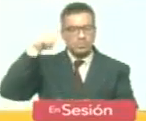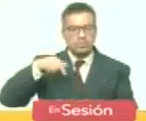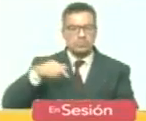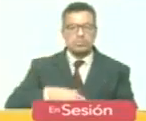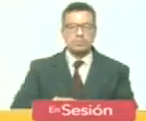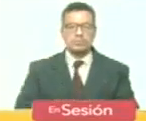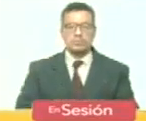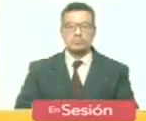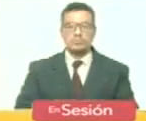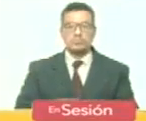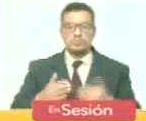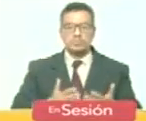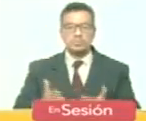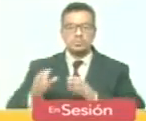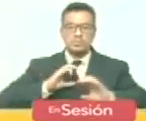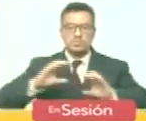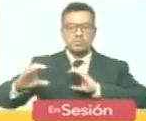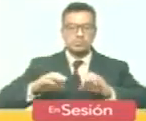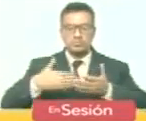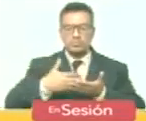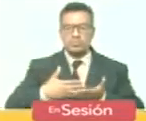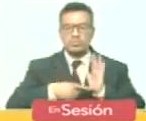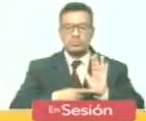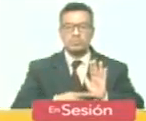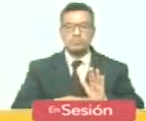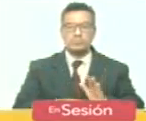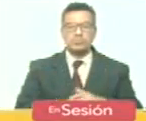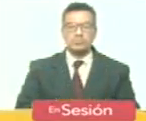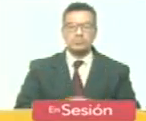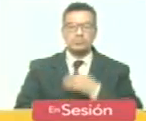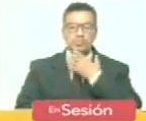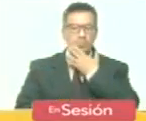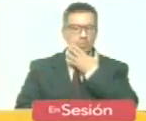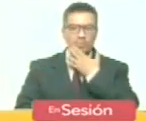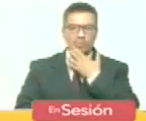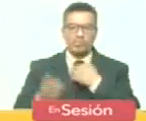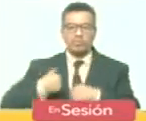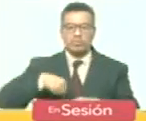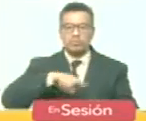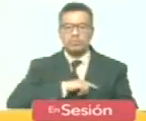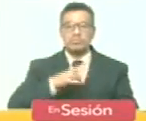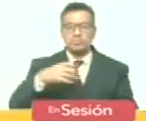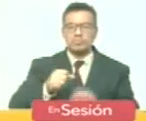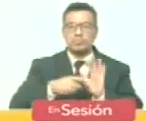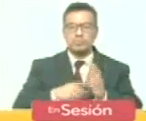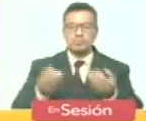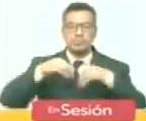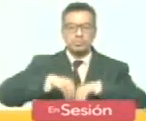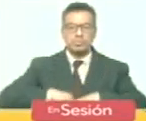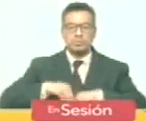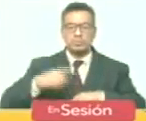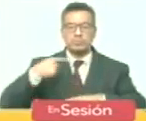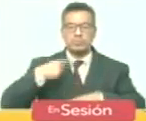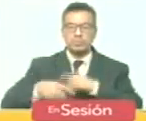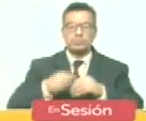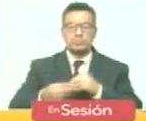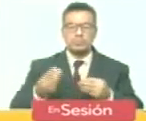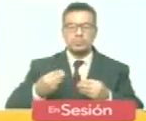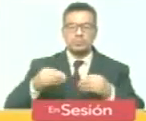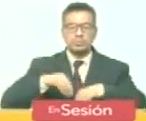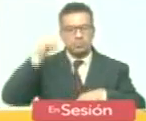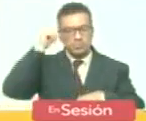y si desea comunicar y publicar en los medios a nuestro alcance los acuerdos que hemos aprobado el